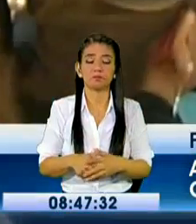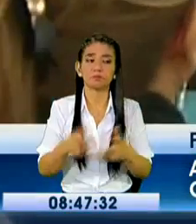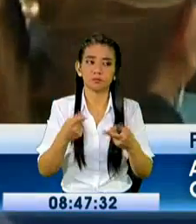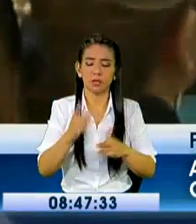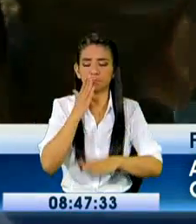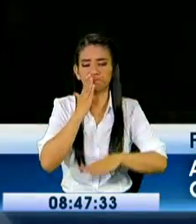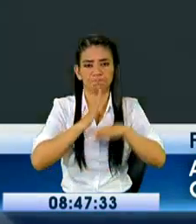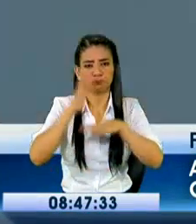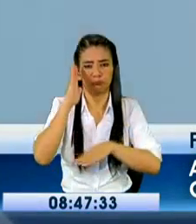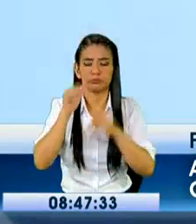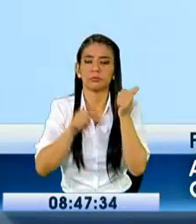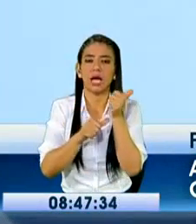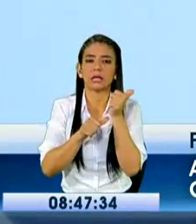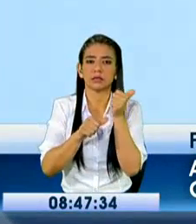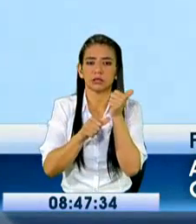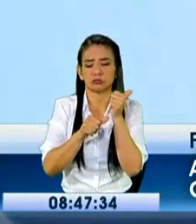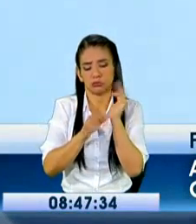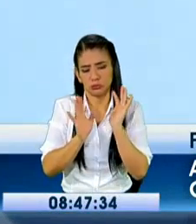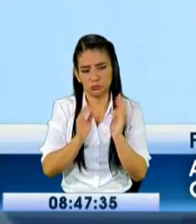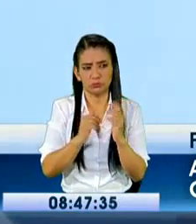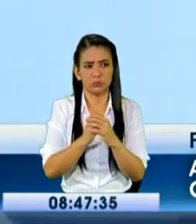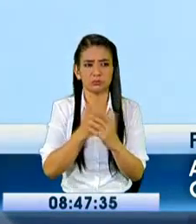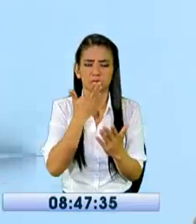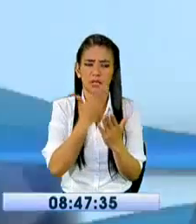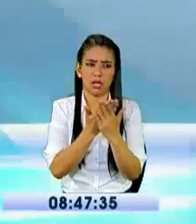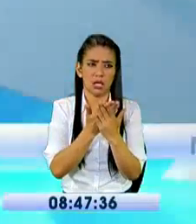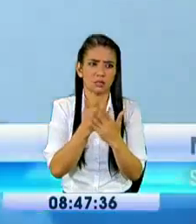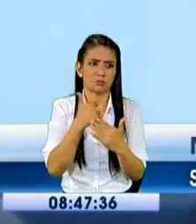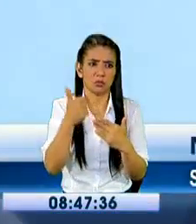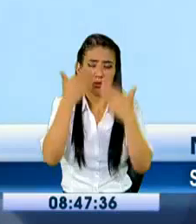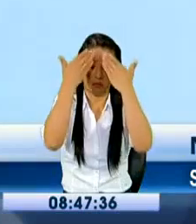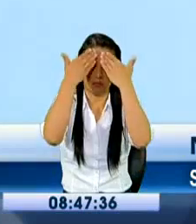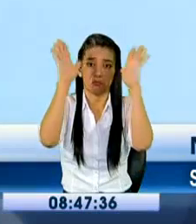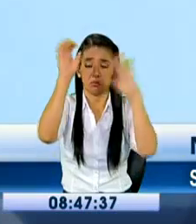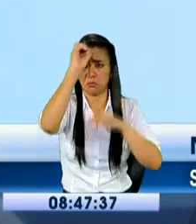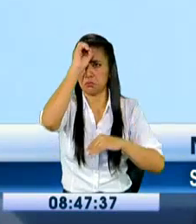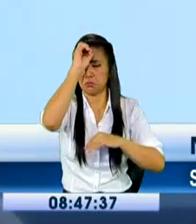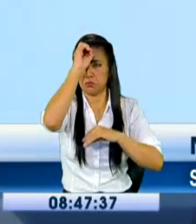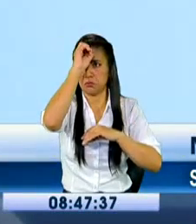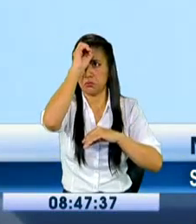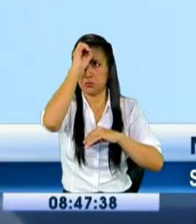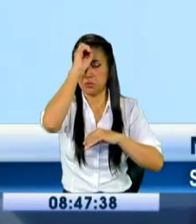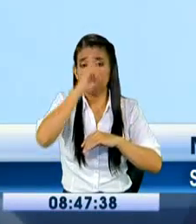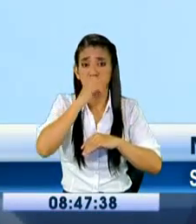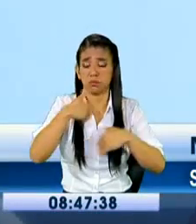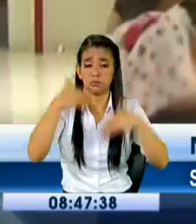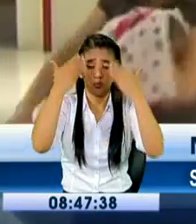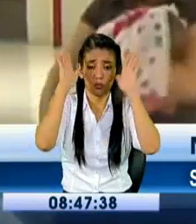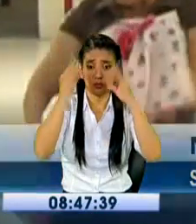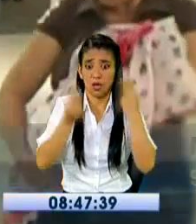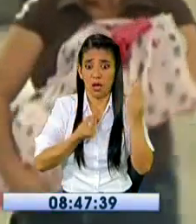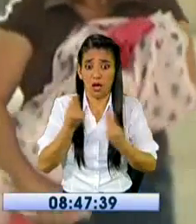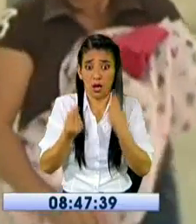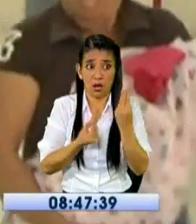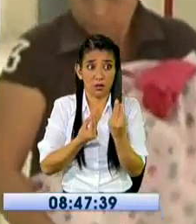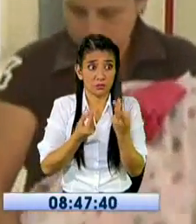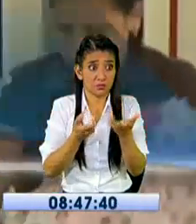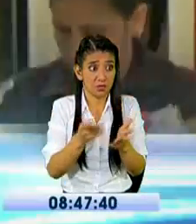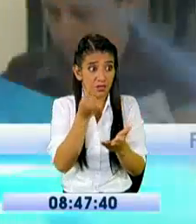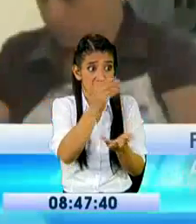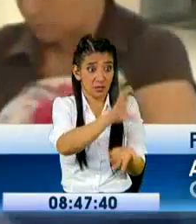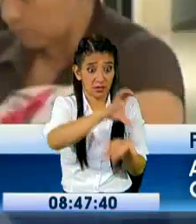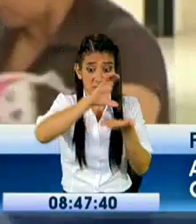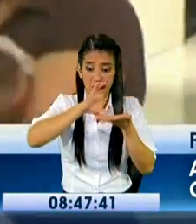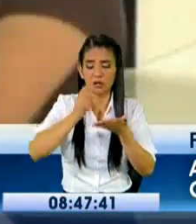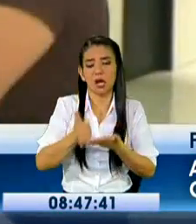ofrecieron asesoría. Yo le estoy muy agradecida por eso, porque estaba nula, no sabía cómo hacer, qué hacer. El dinero que reciba nos